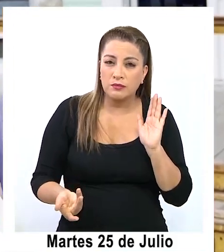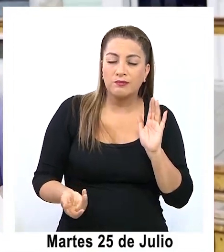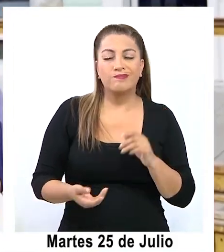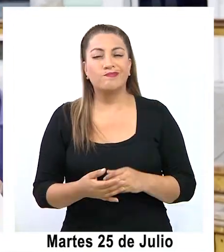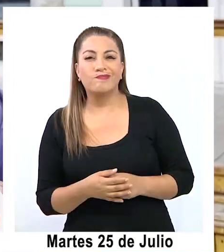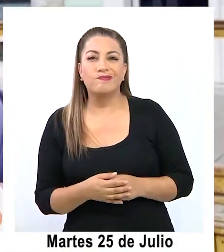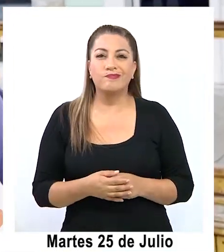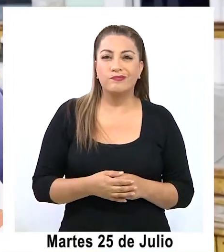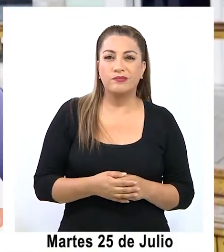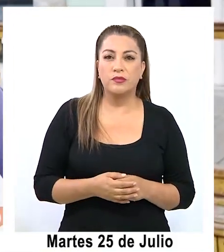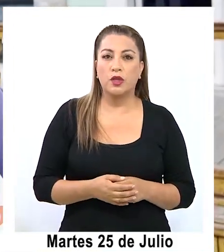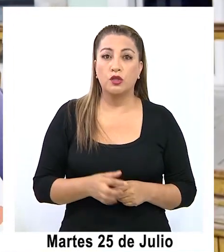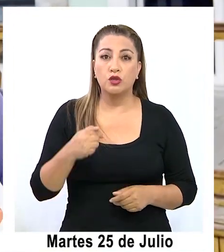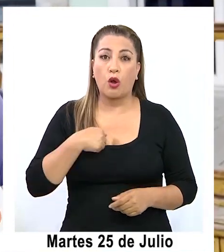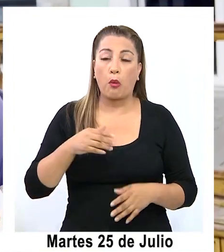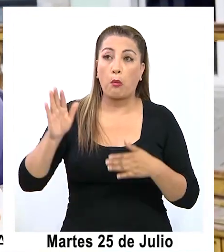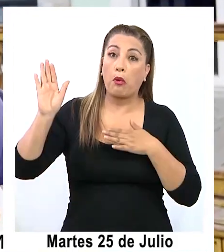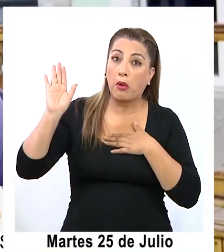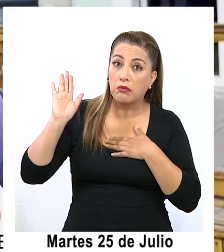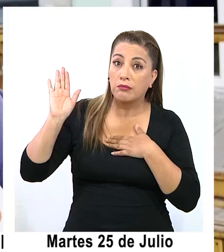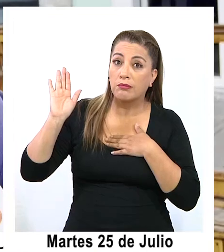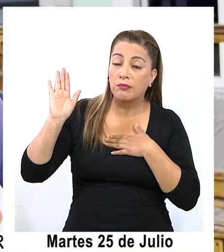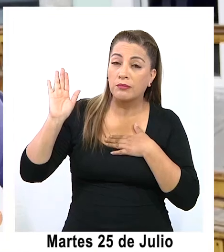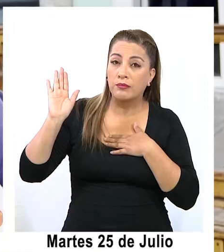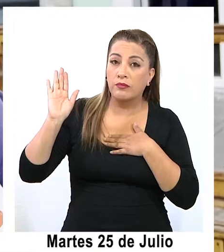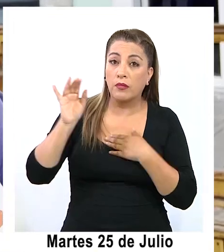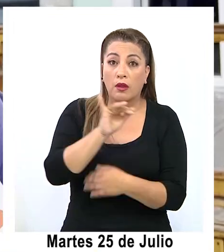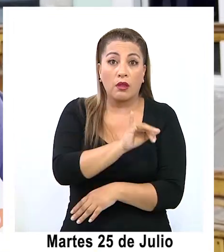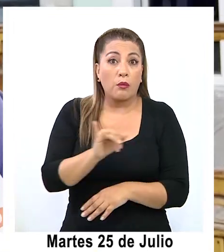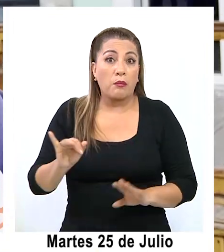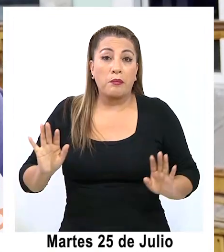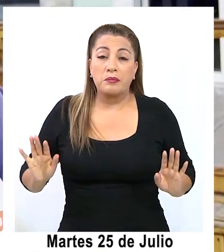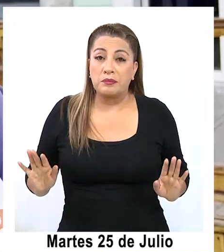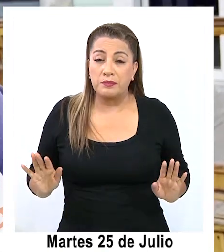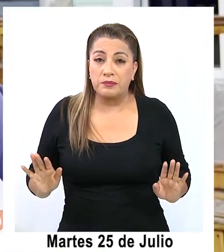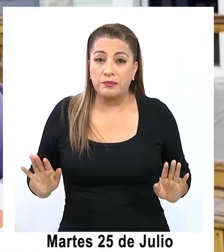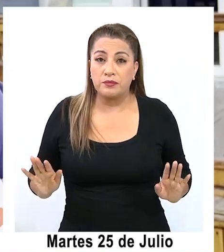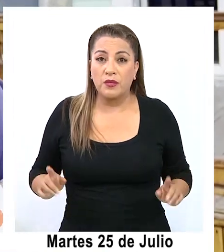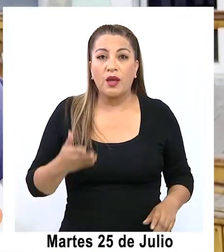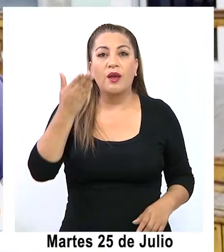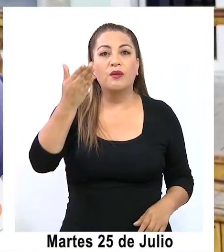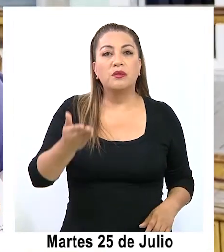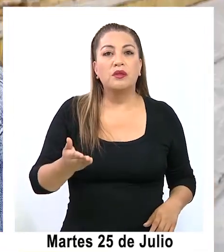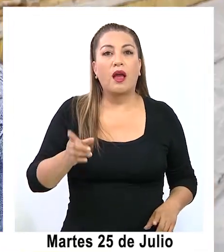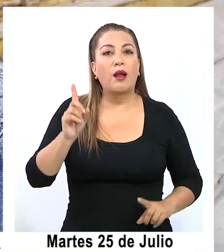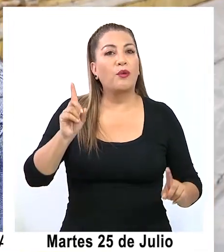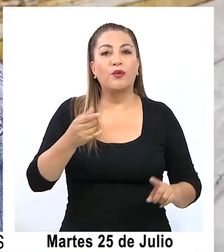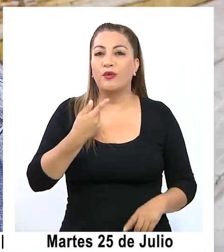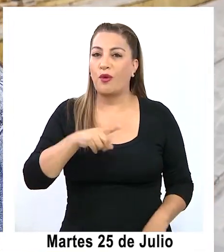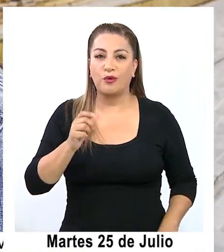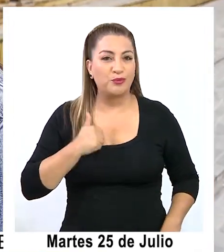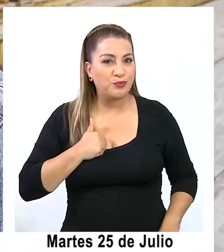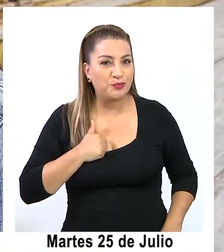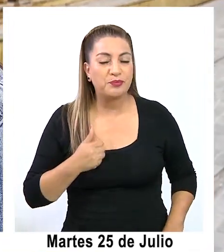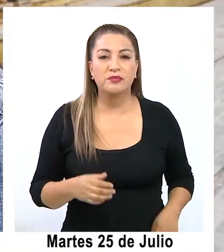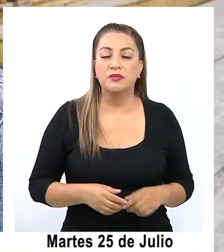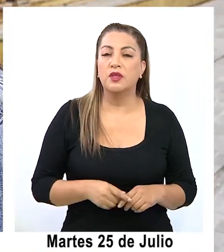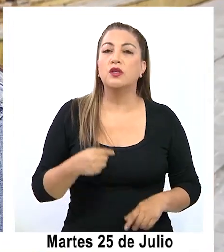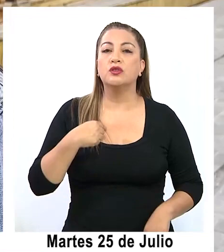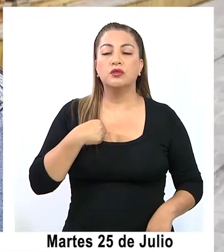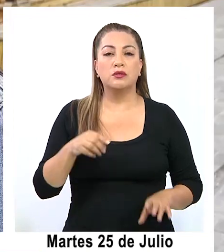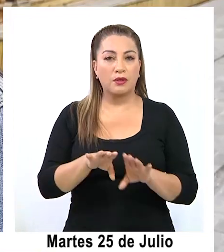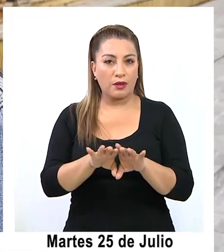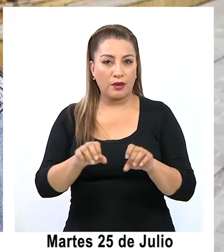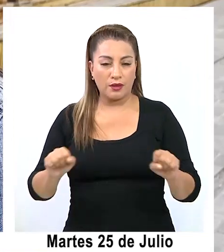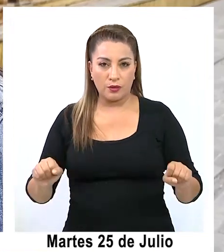yo puedo prometer y después, usted sabe que después se echará más trampas. La verdad es que yo estoy de